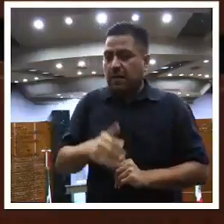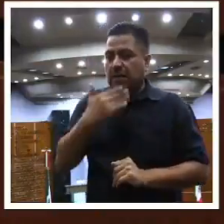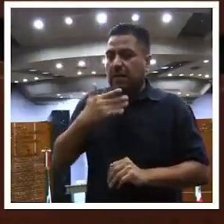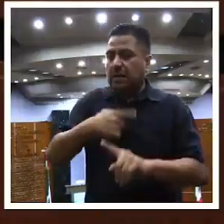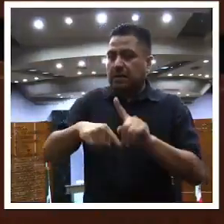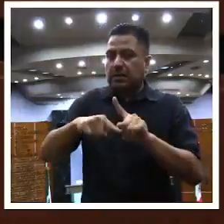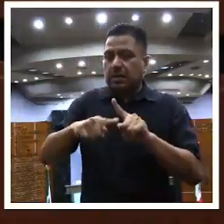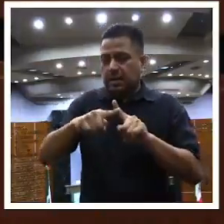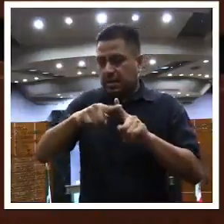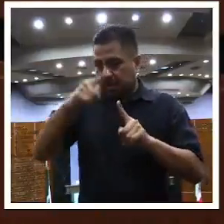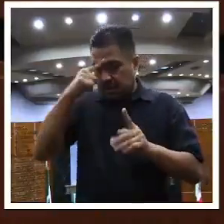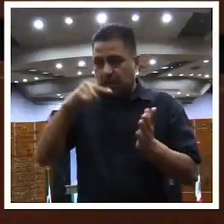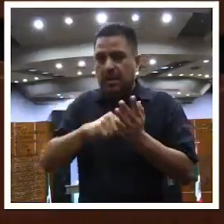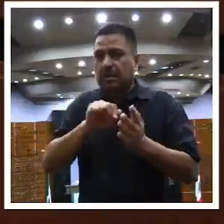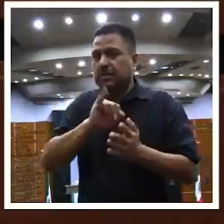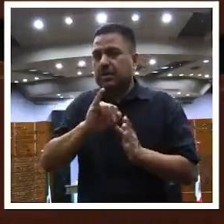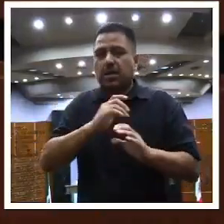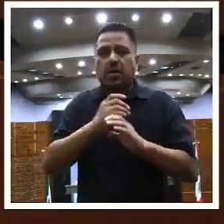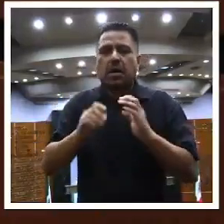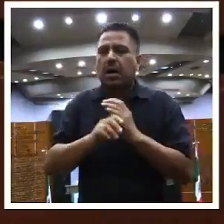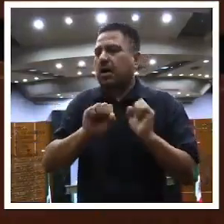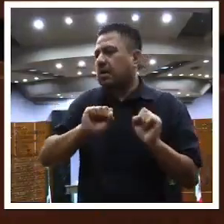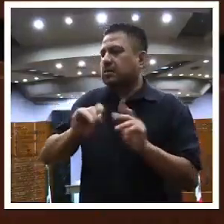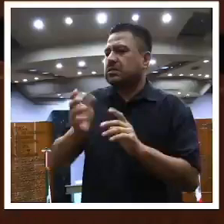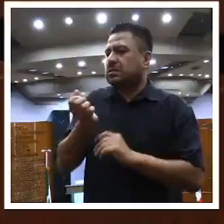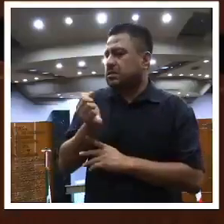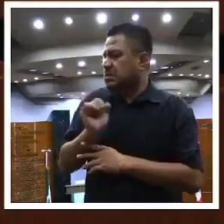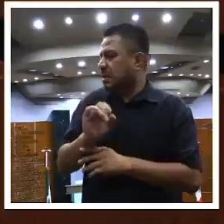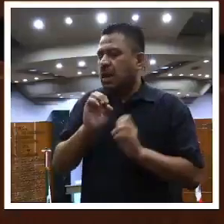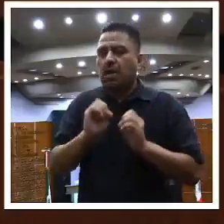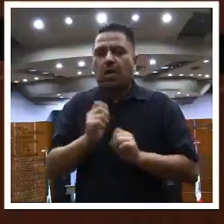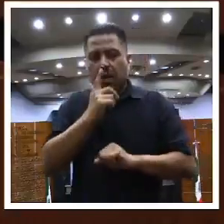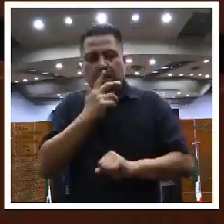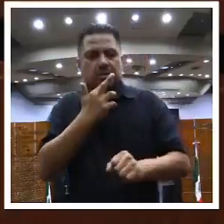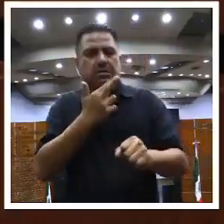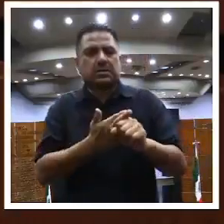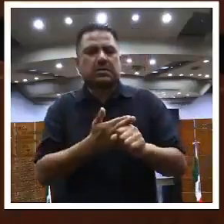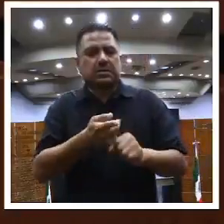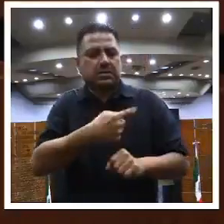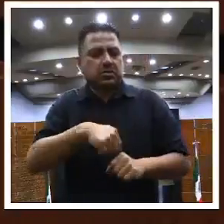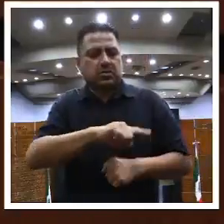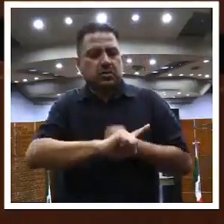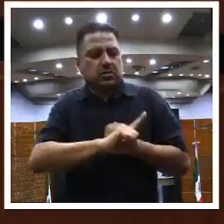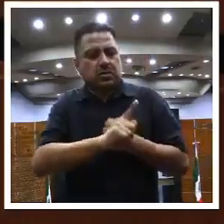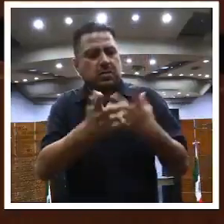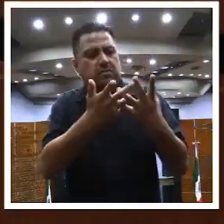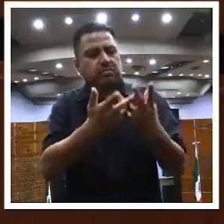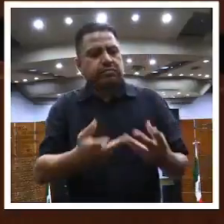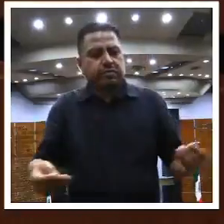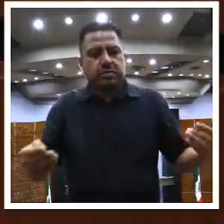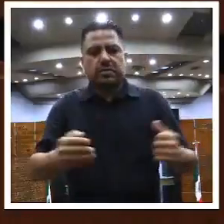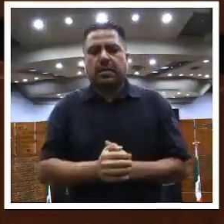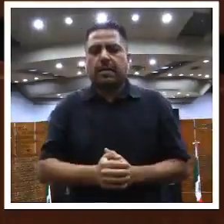de creer que basta con dejar las cosas como están o la responsabilidad de las soluciones.